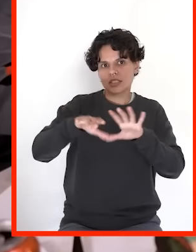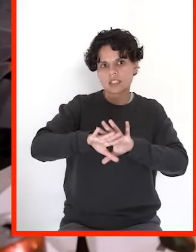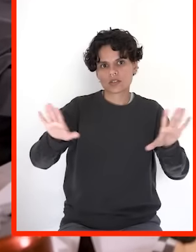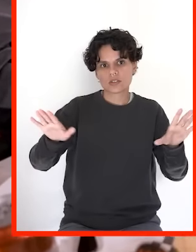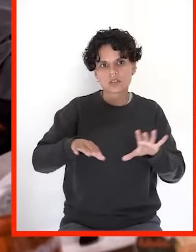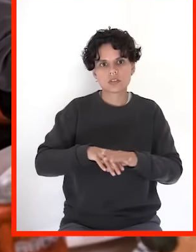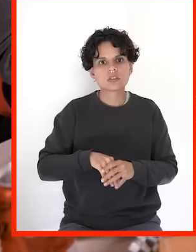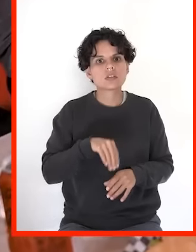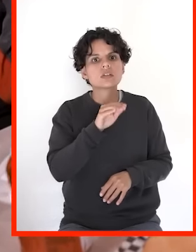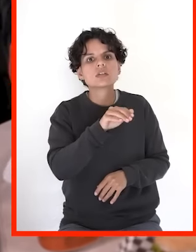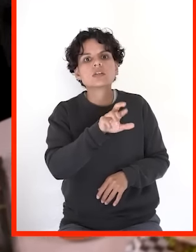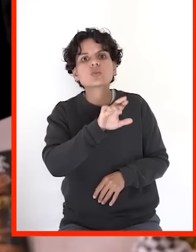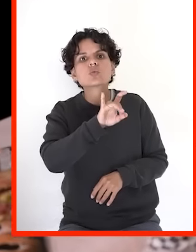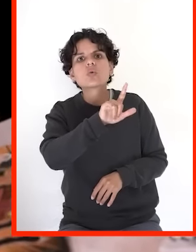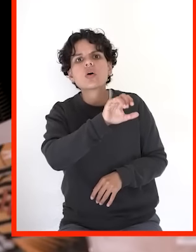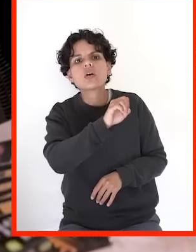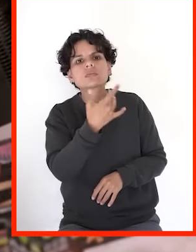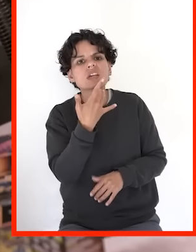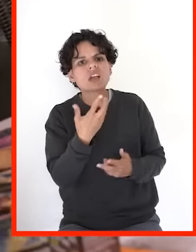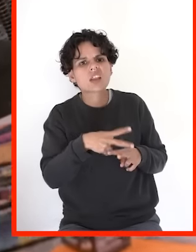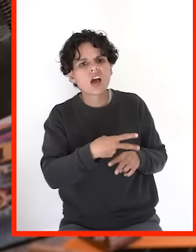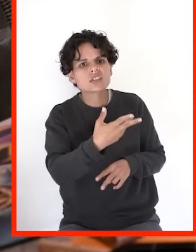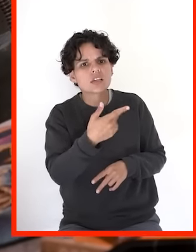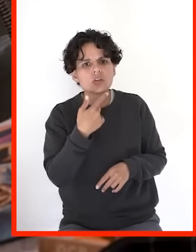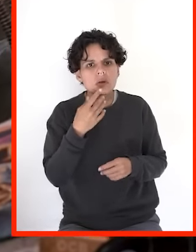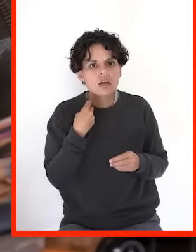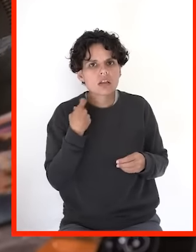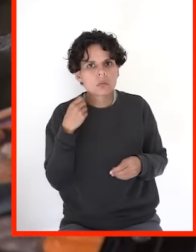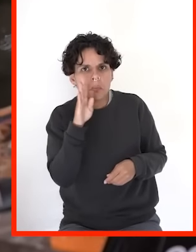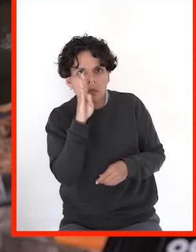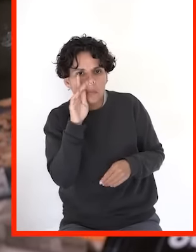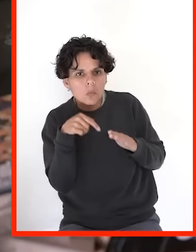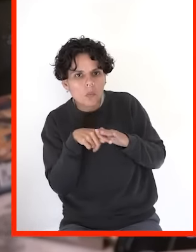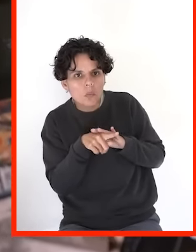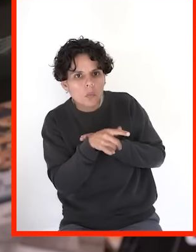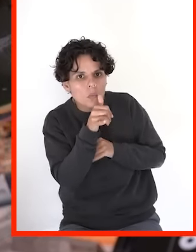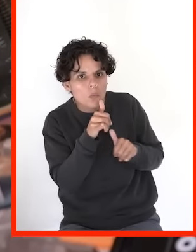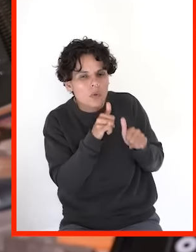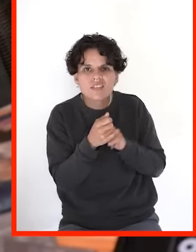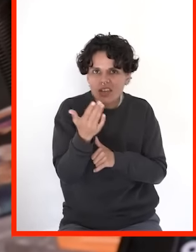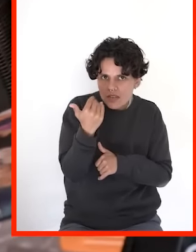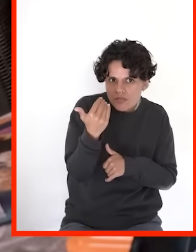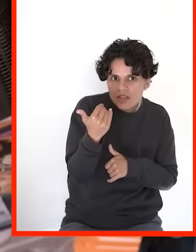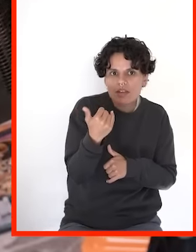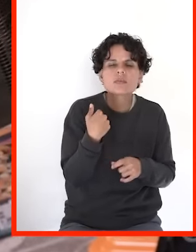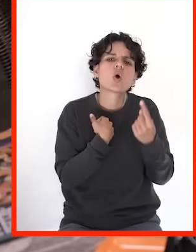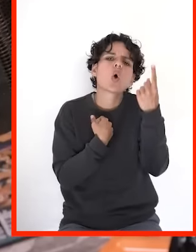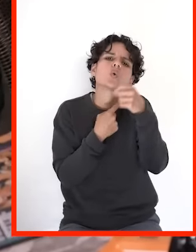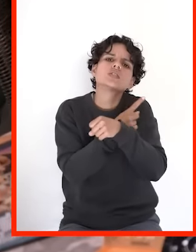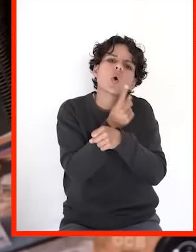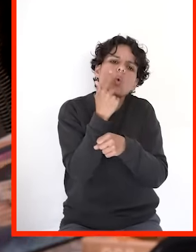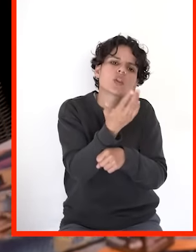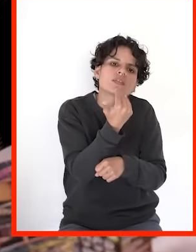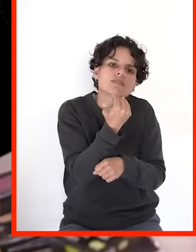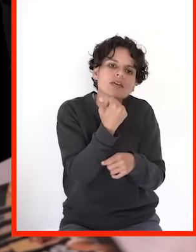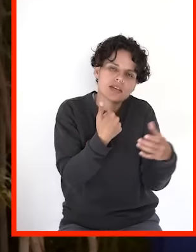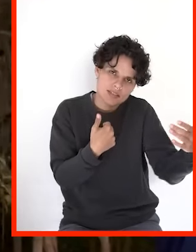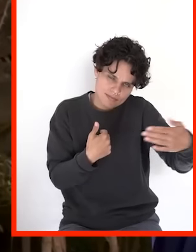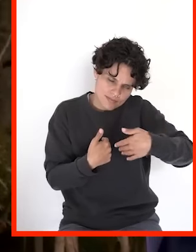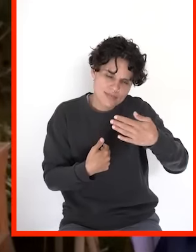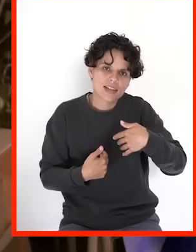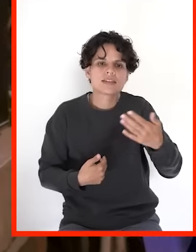Rulo, ¿qué estás haciendo? ¿Qué estás...? ¿Por qué, Rulito? Ven, ven. No, no, ven un segundito, por favor. Rulito,